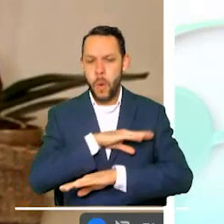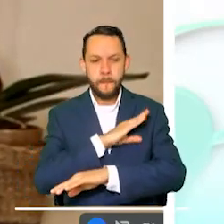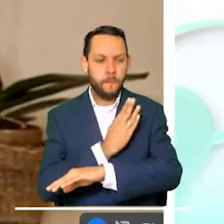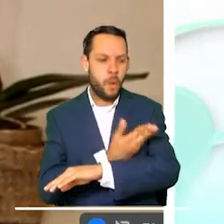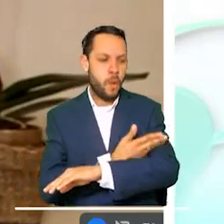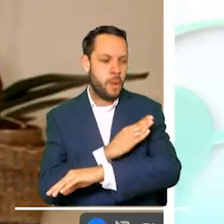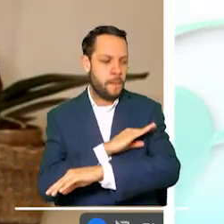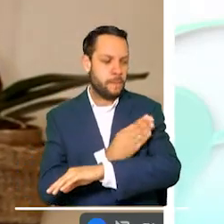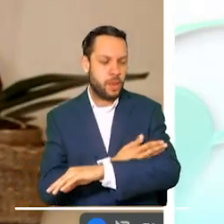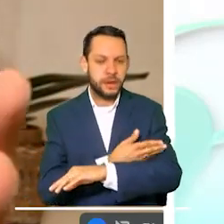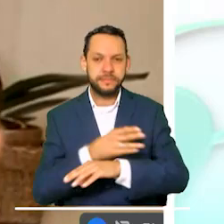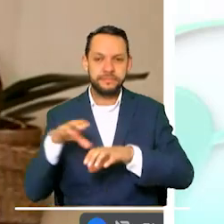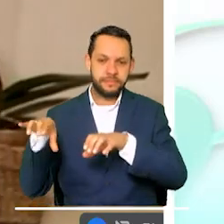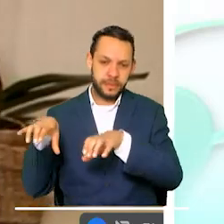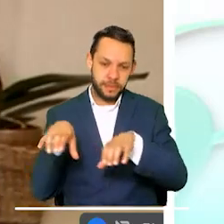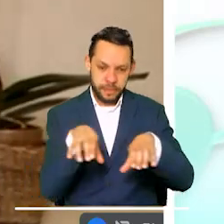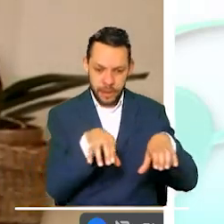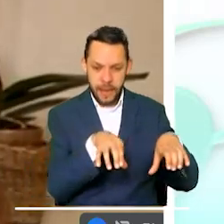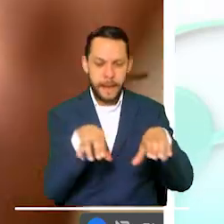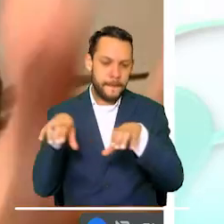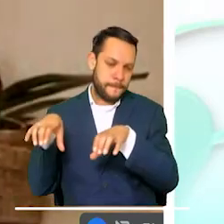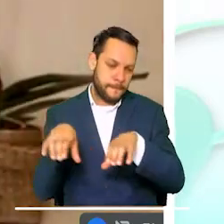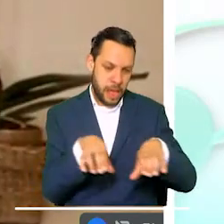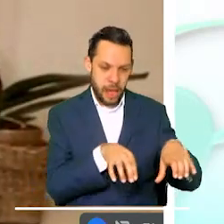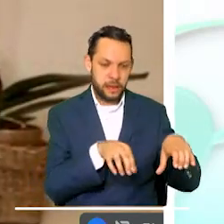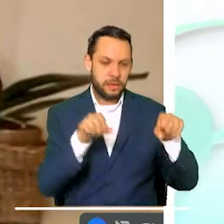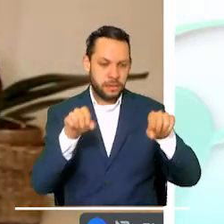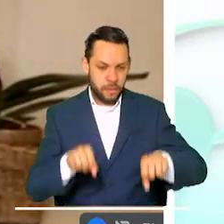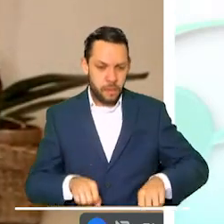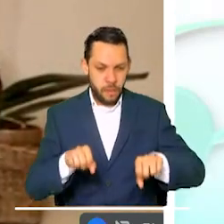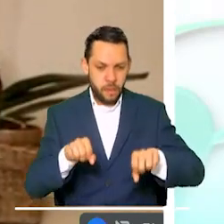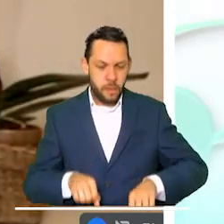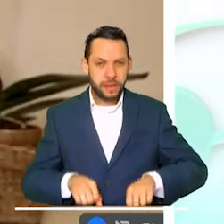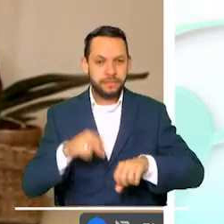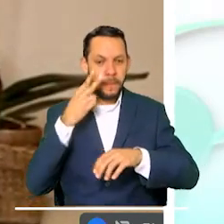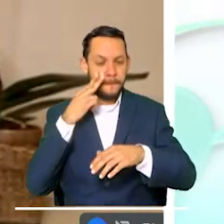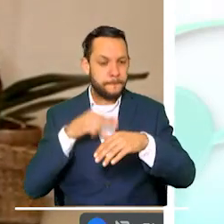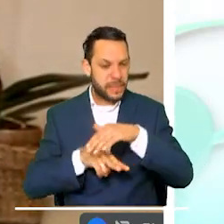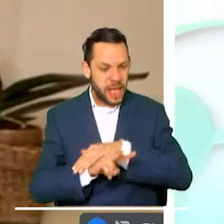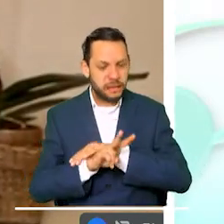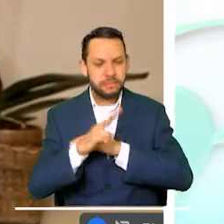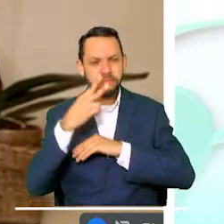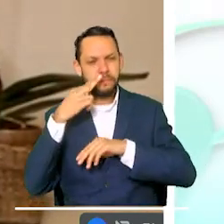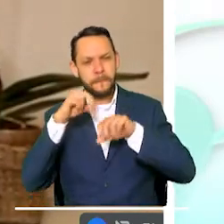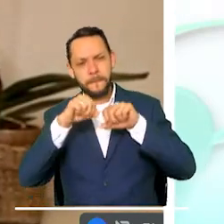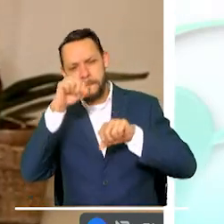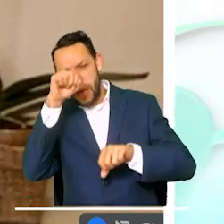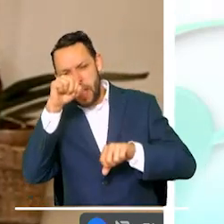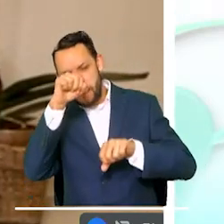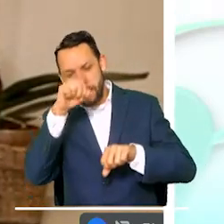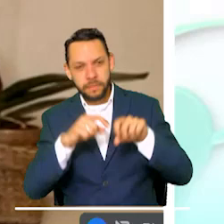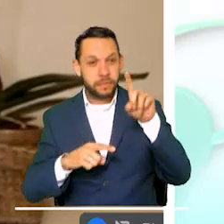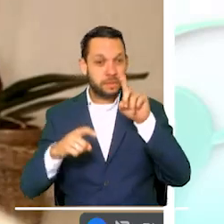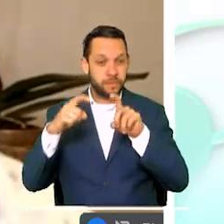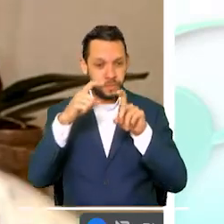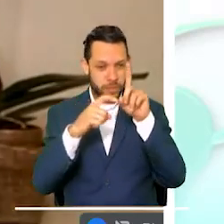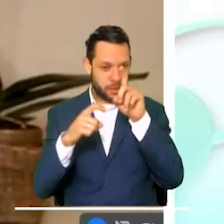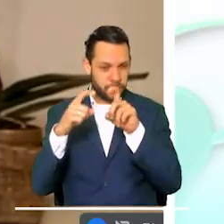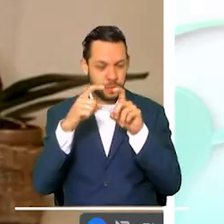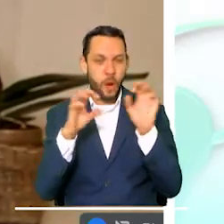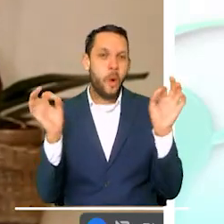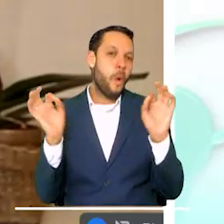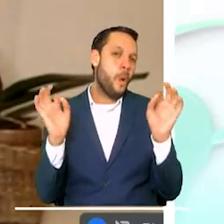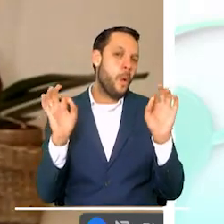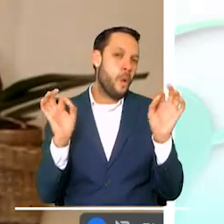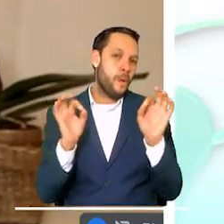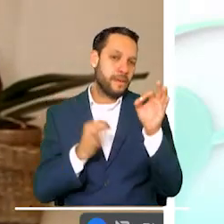eligiendo comportamientos. Hay prácticas meditativas donde haces visualizaciones, hay prácticas meditativas en donde tú estás